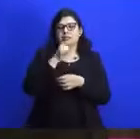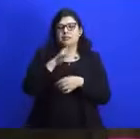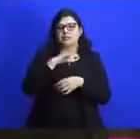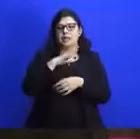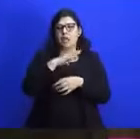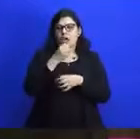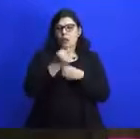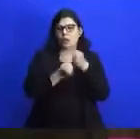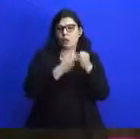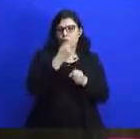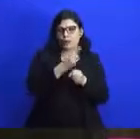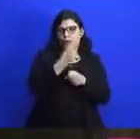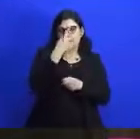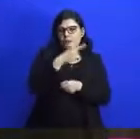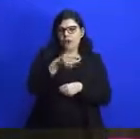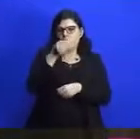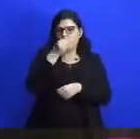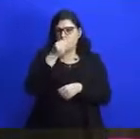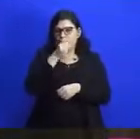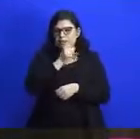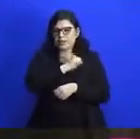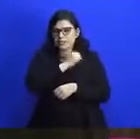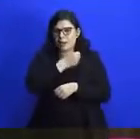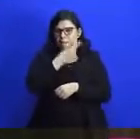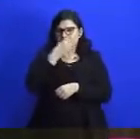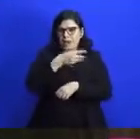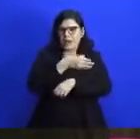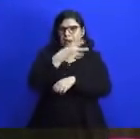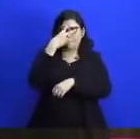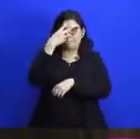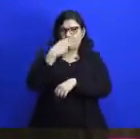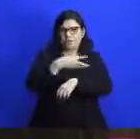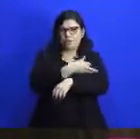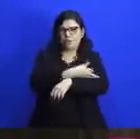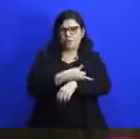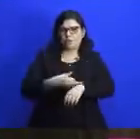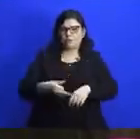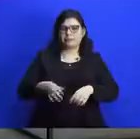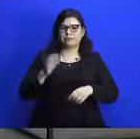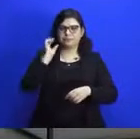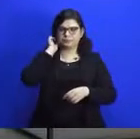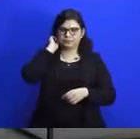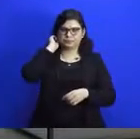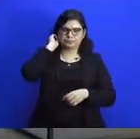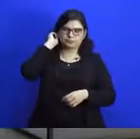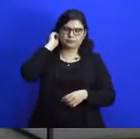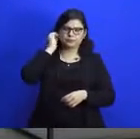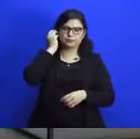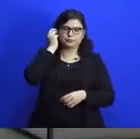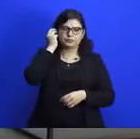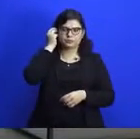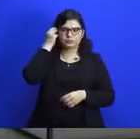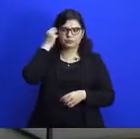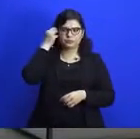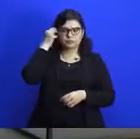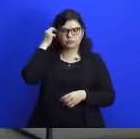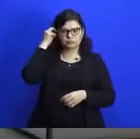de alimentos que pues más nos gustan para todas las familias mexicanas. Muy bien, muy